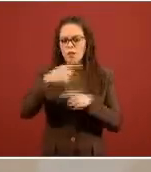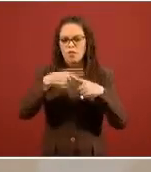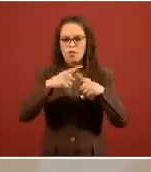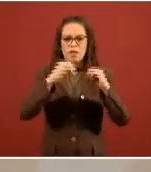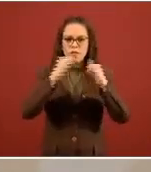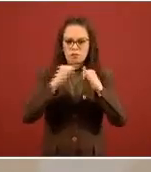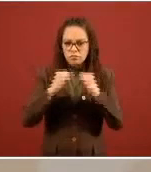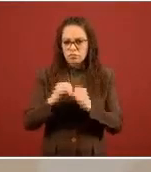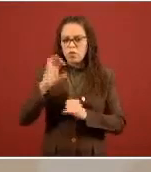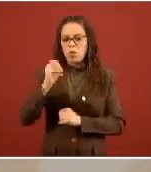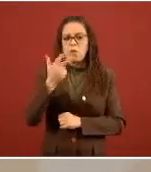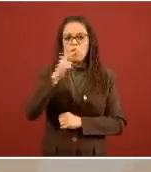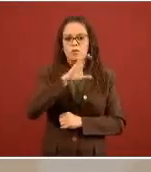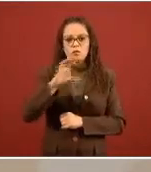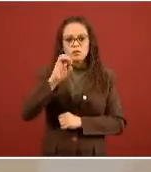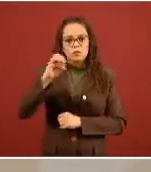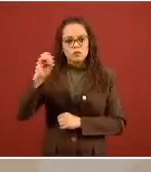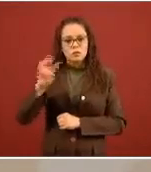puede ser en el